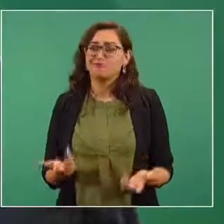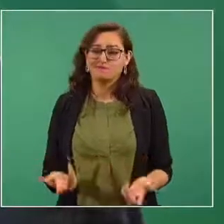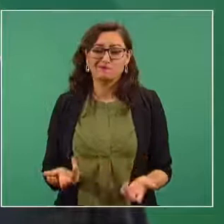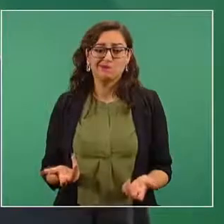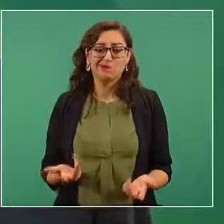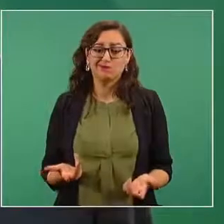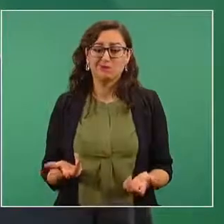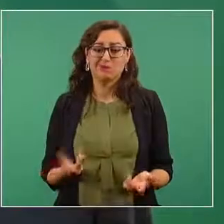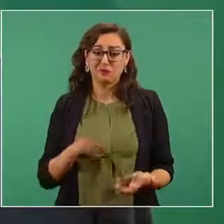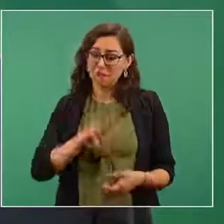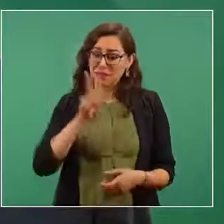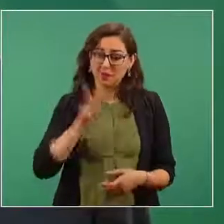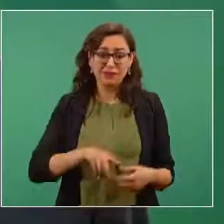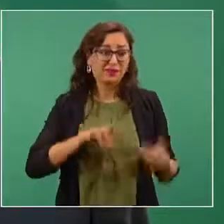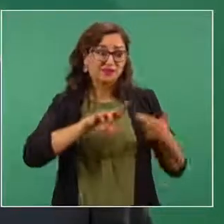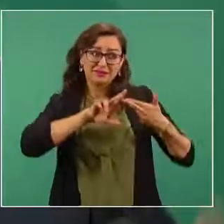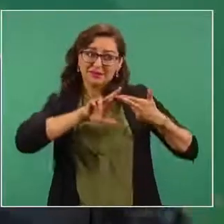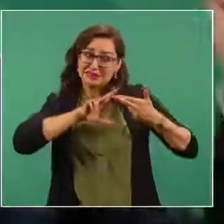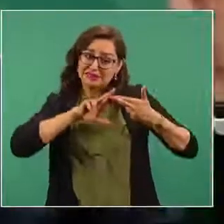importante